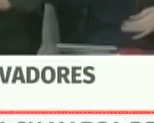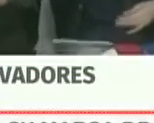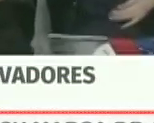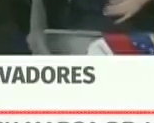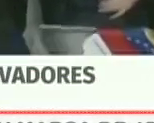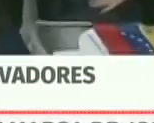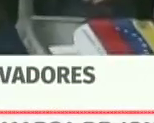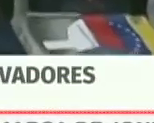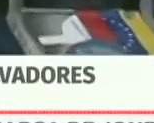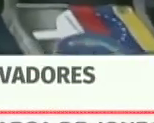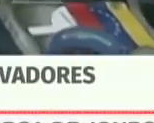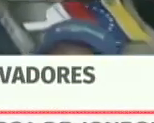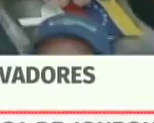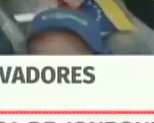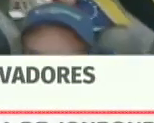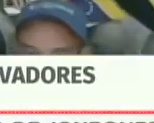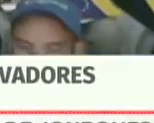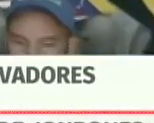científicos en nuestro país.